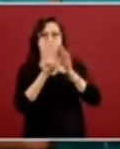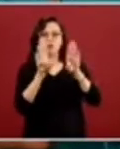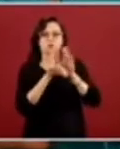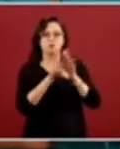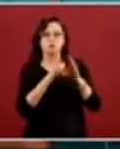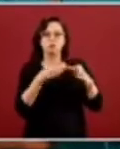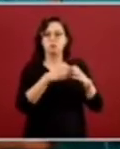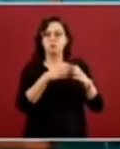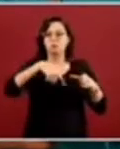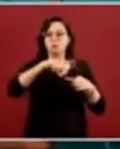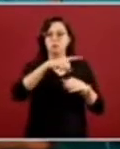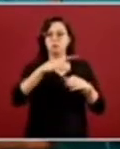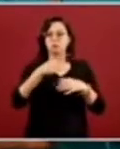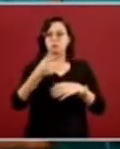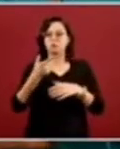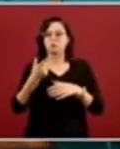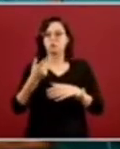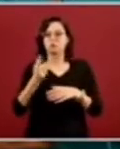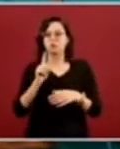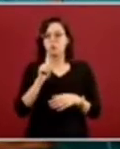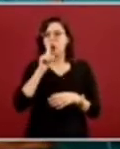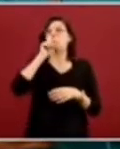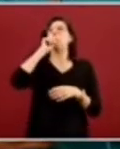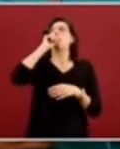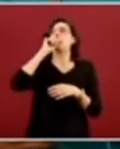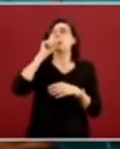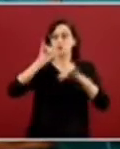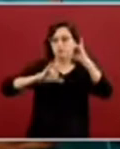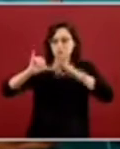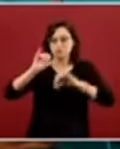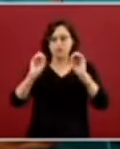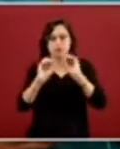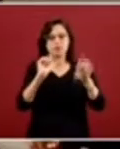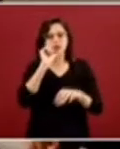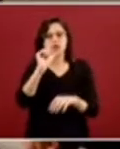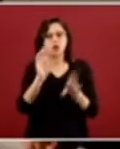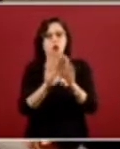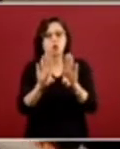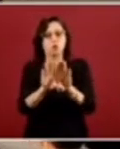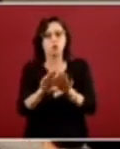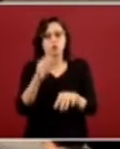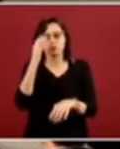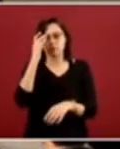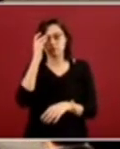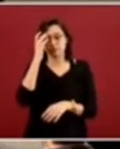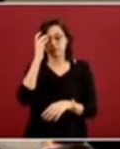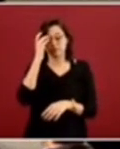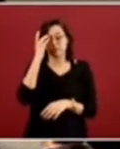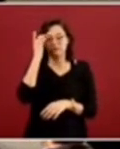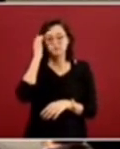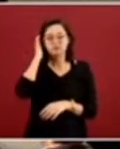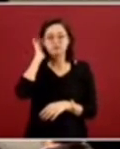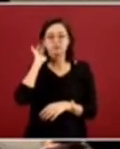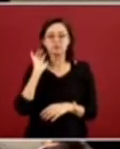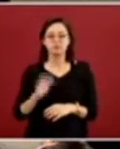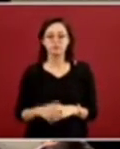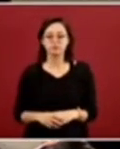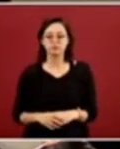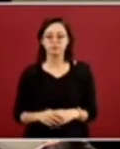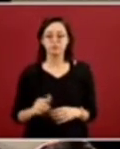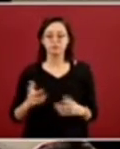los que no se les hace la prueba, pero sí se aíslan? Toda persona, gracias por la pregunta, me voy a dirigir a la